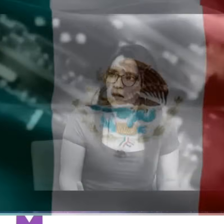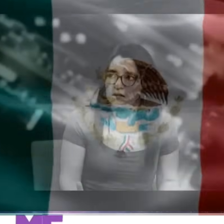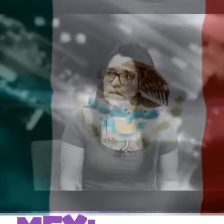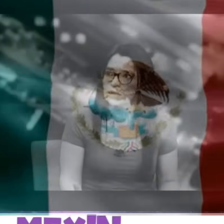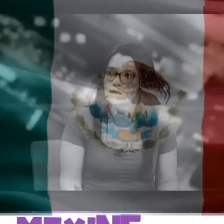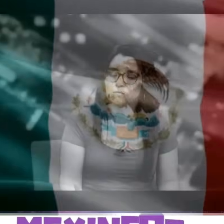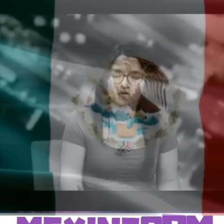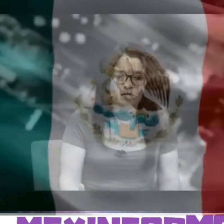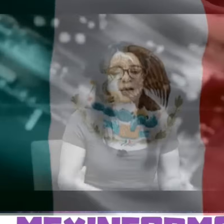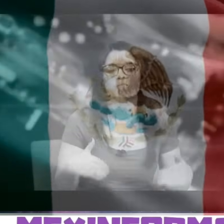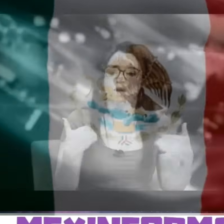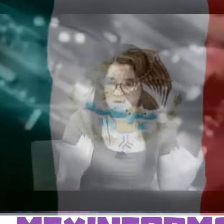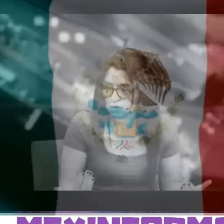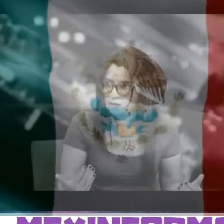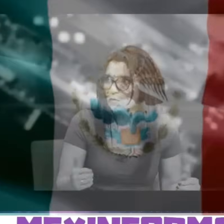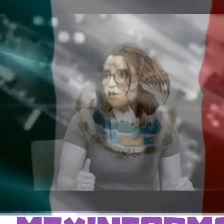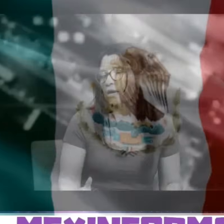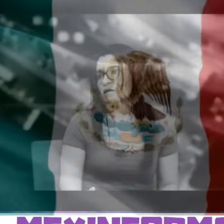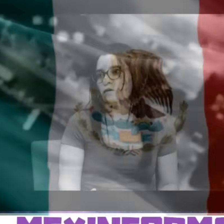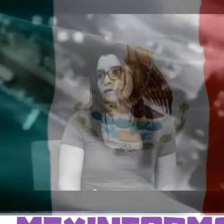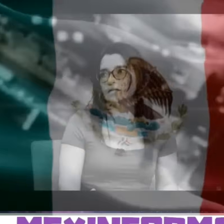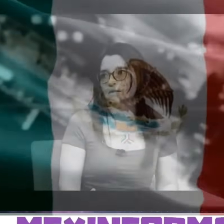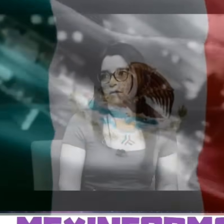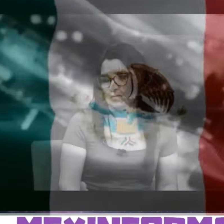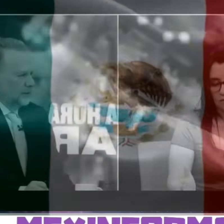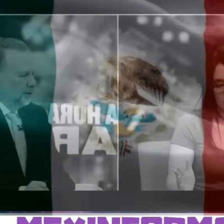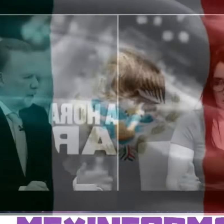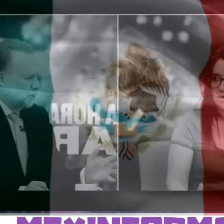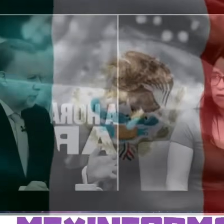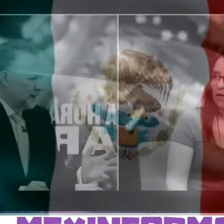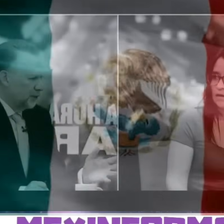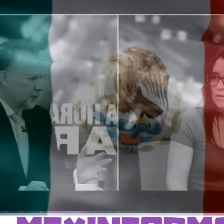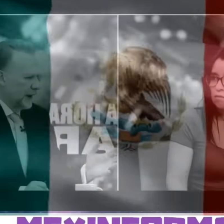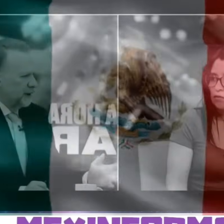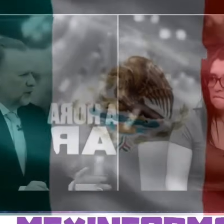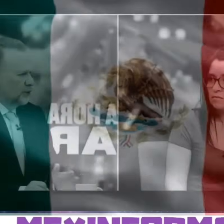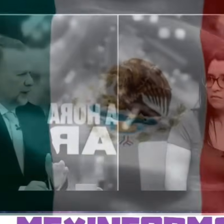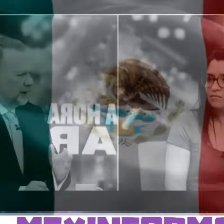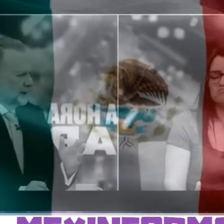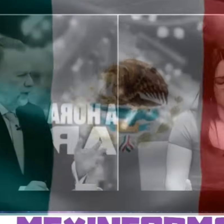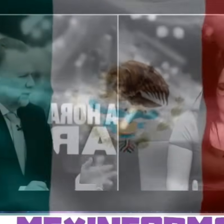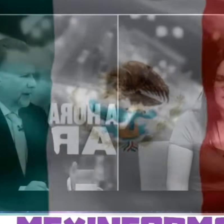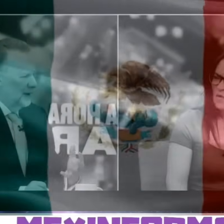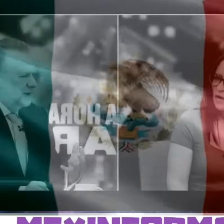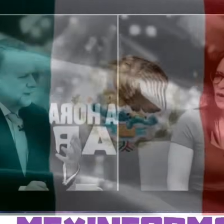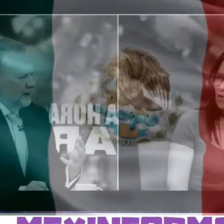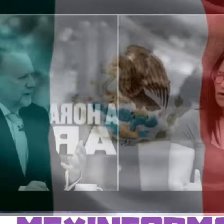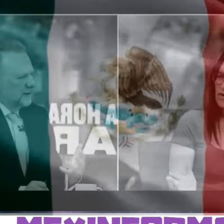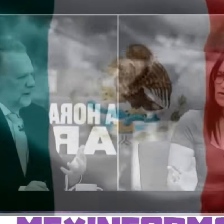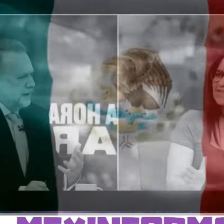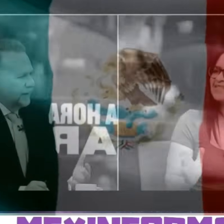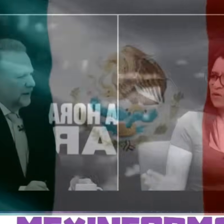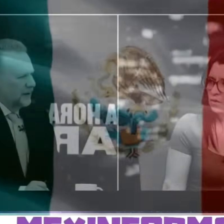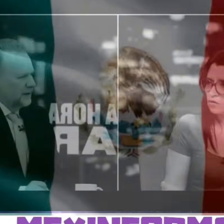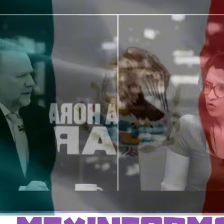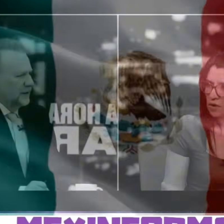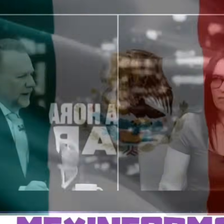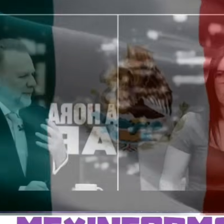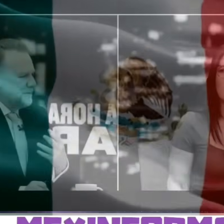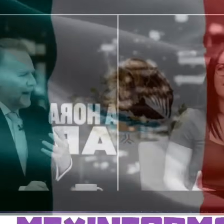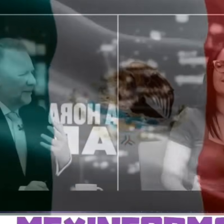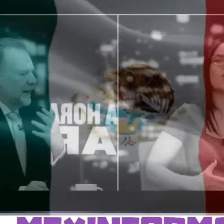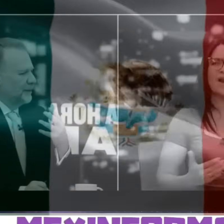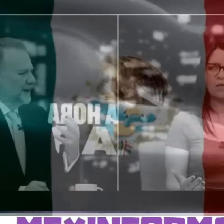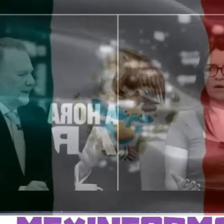gente acerca de posibles manipulaciones que puede haber, ¿no? Sí, pero lo pueden hacer voceros, pueden hacerlo otro. De acuerdo, a lo mejor es una cosa de estilo que no nos gusta. A